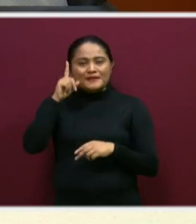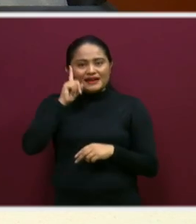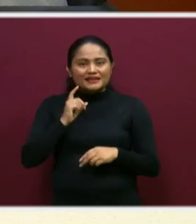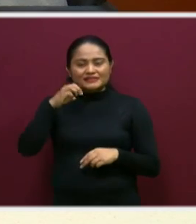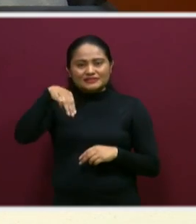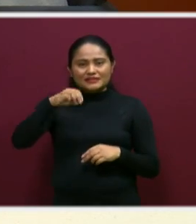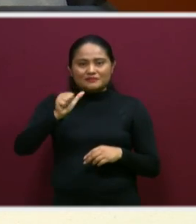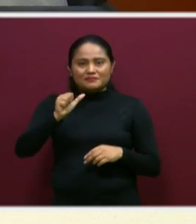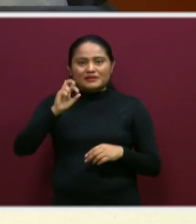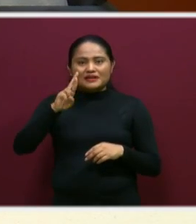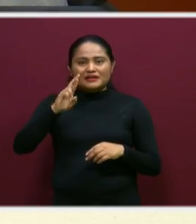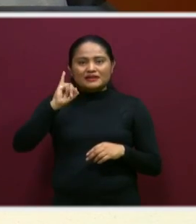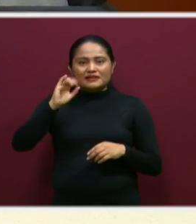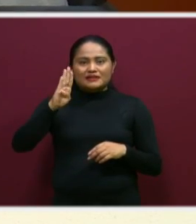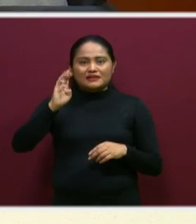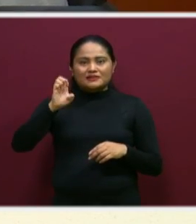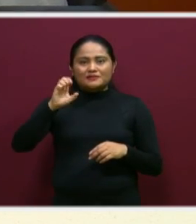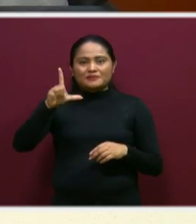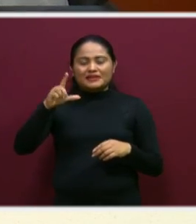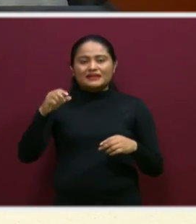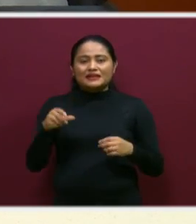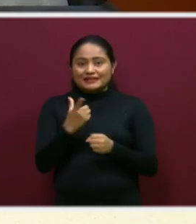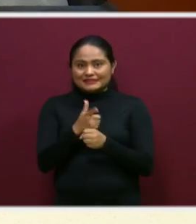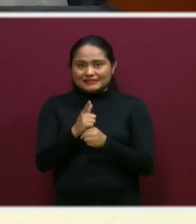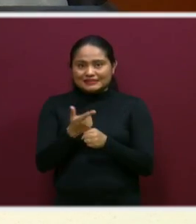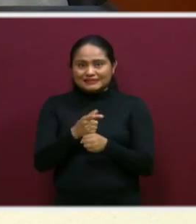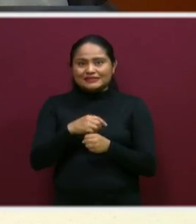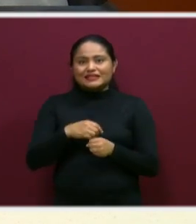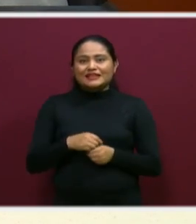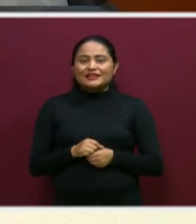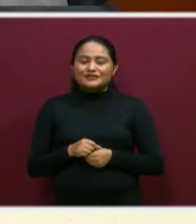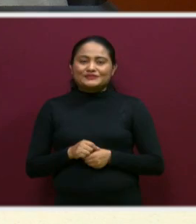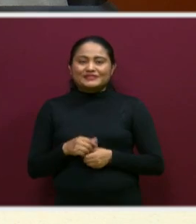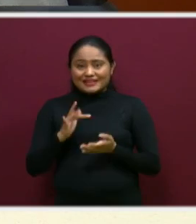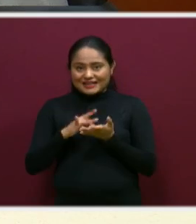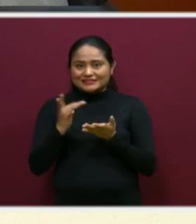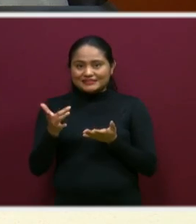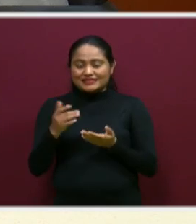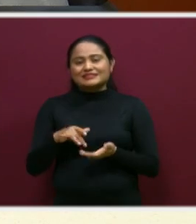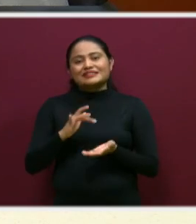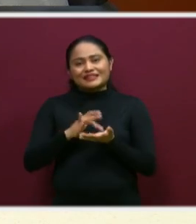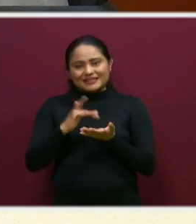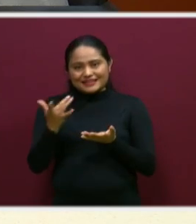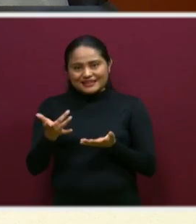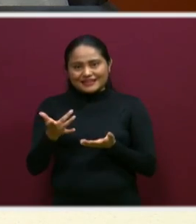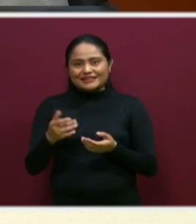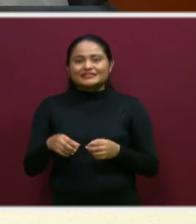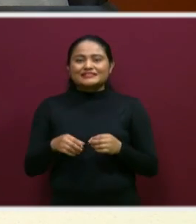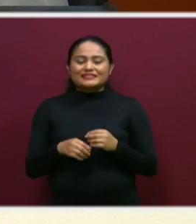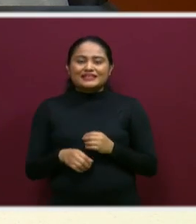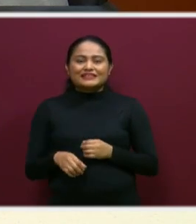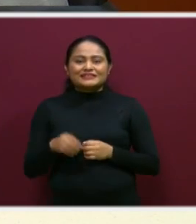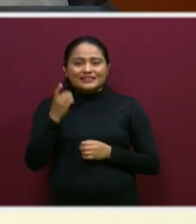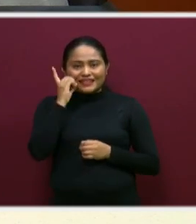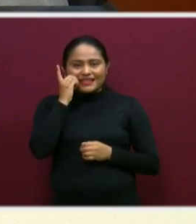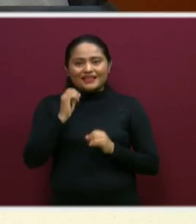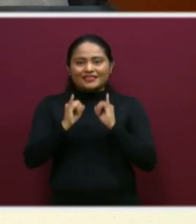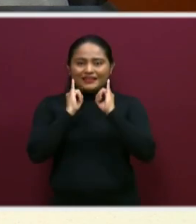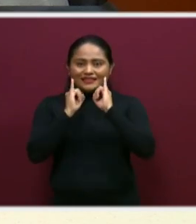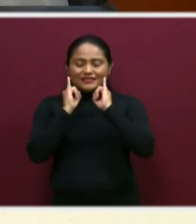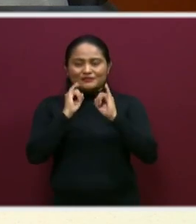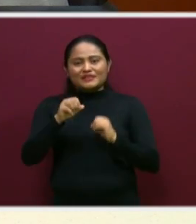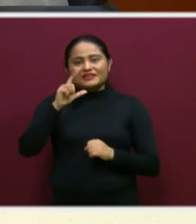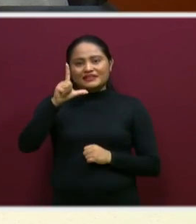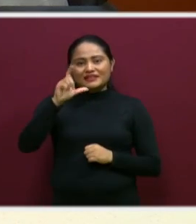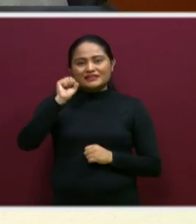licenciado miguel ángel juárez muchísimas gracias también antes que irnos agradecer a diana felguera está al azar ella es intérprete en lengua de